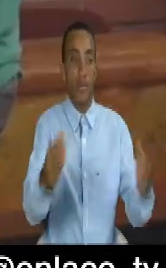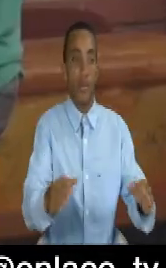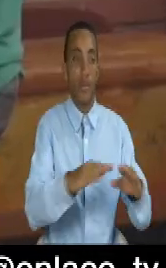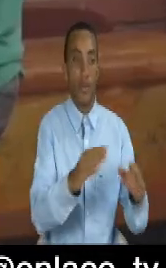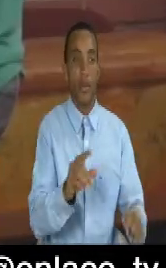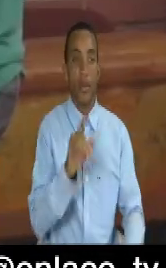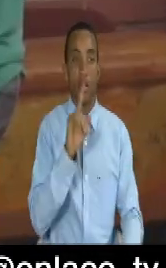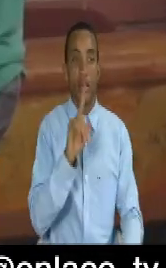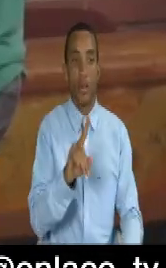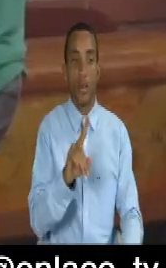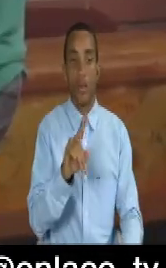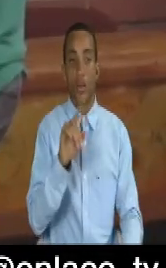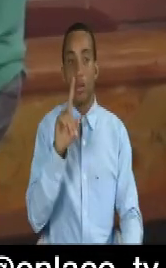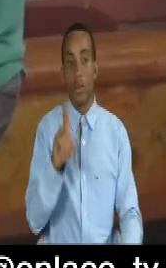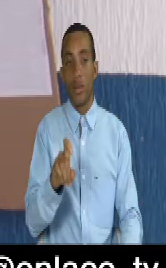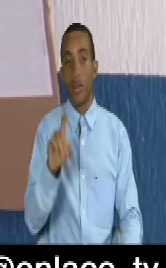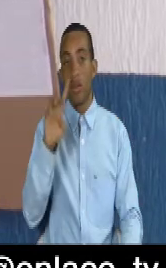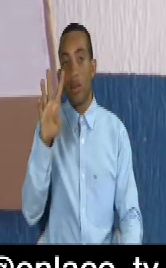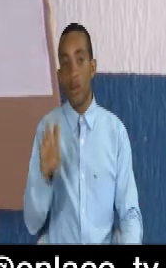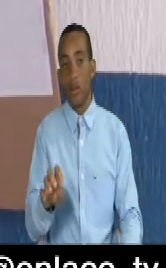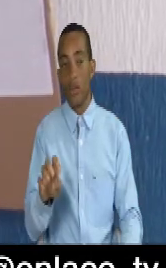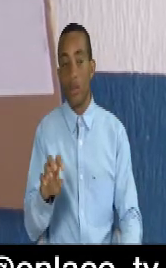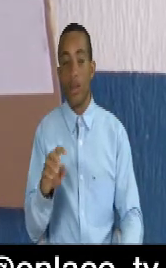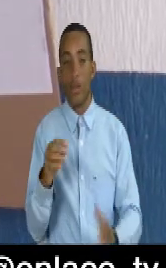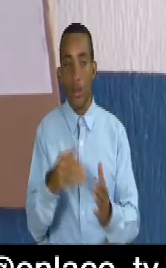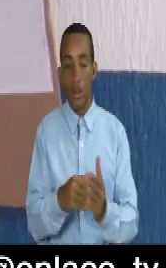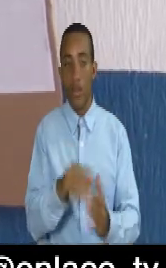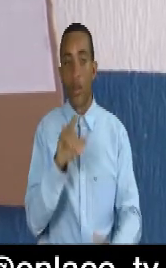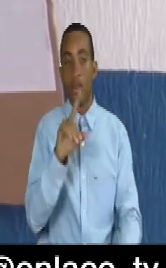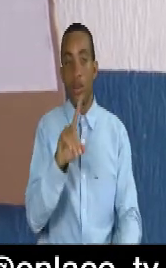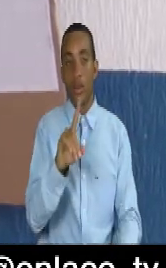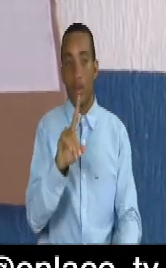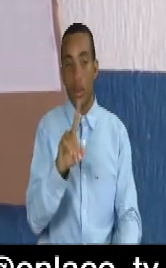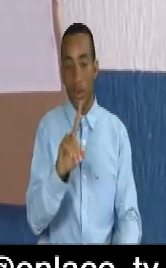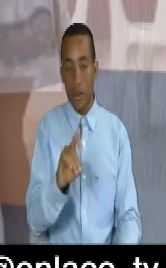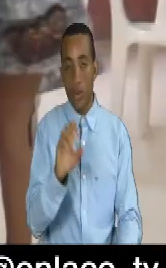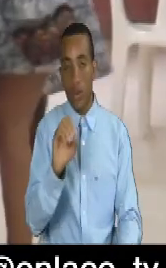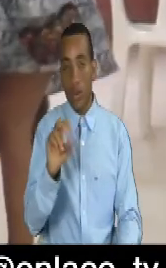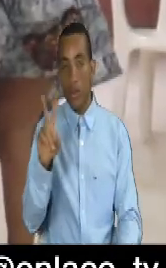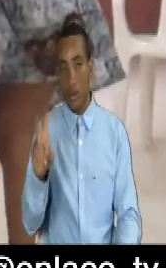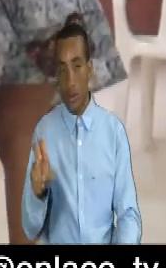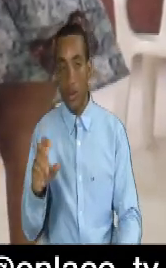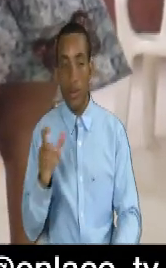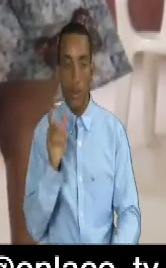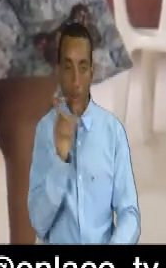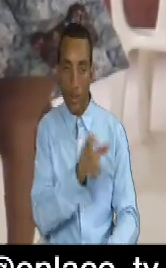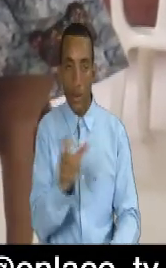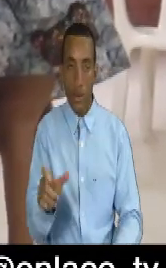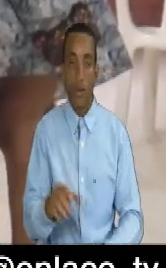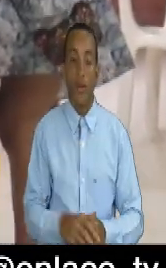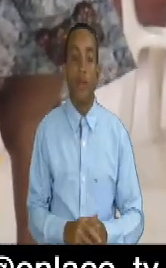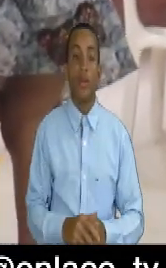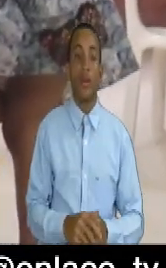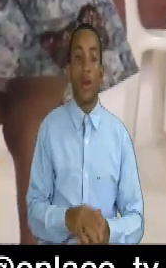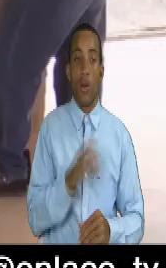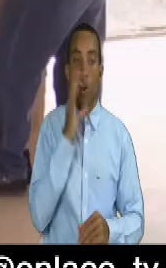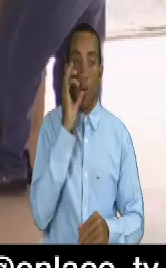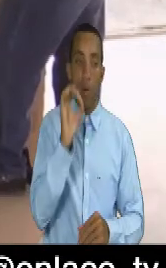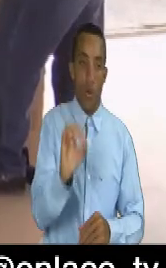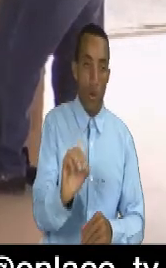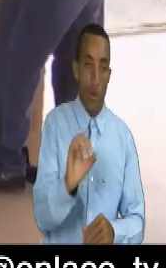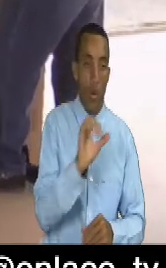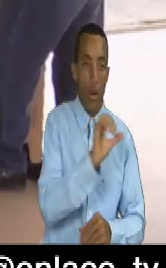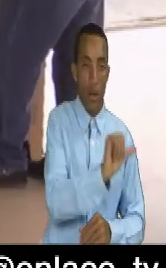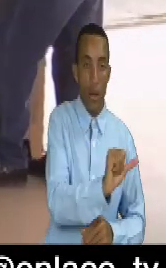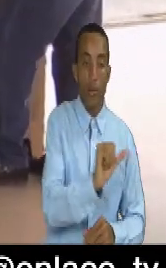169.907 ciudadanos, de los cuales 87.813 son mujeres y 82.094 son hombres. La registraduría instalará